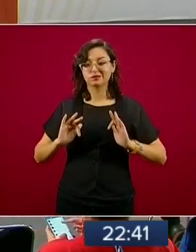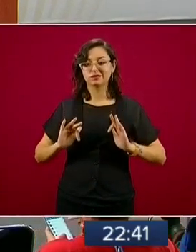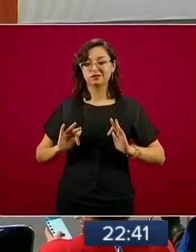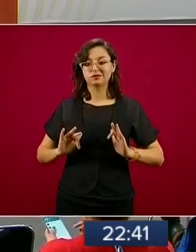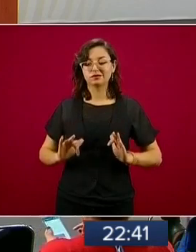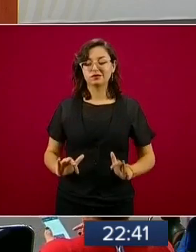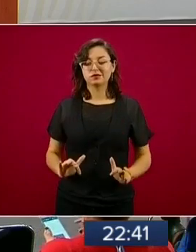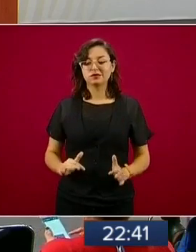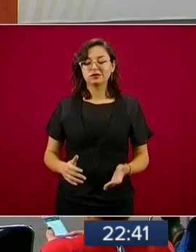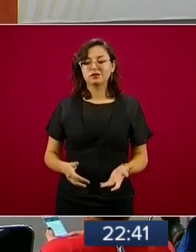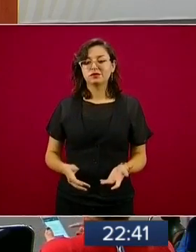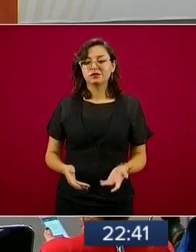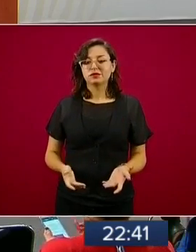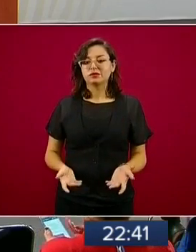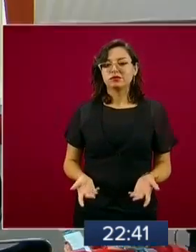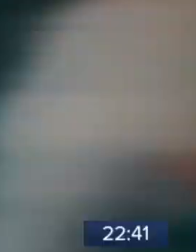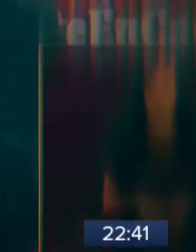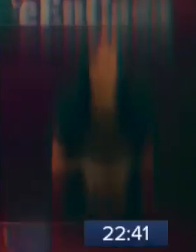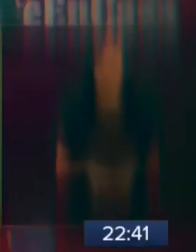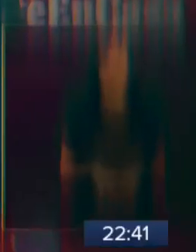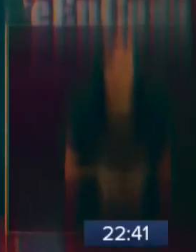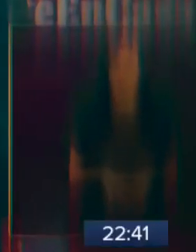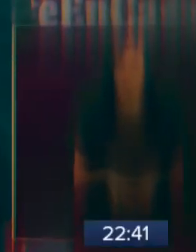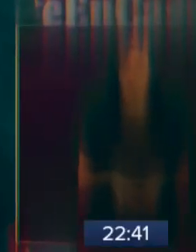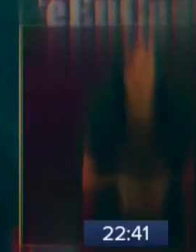si no, no podría yo dormir.